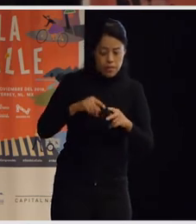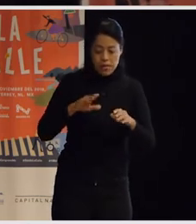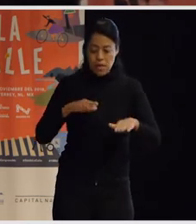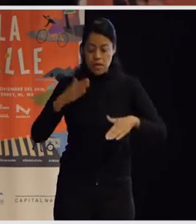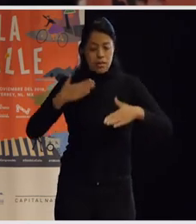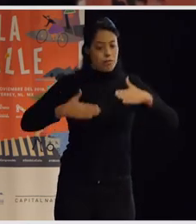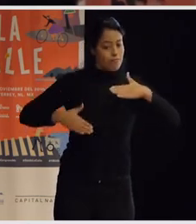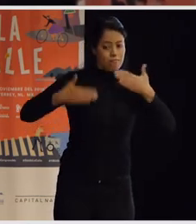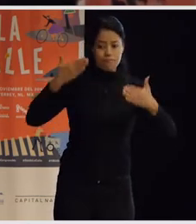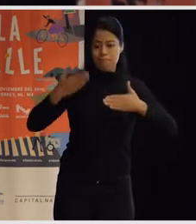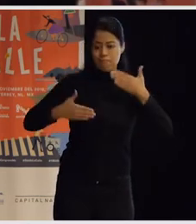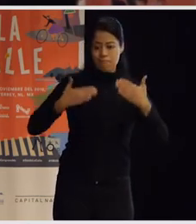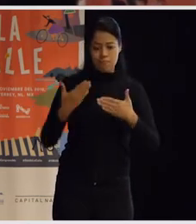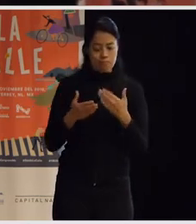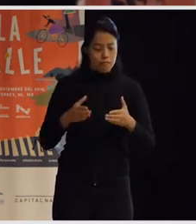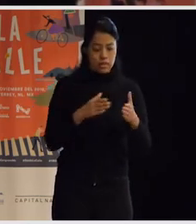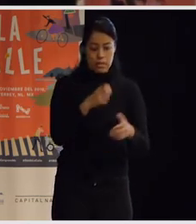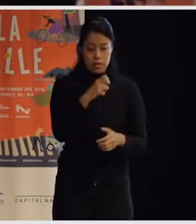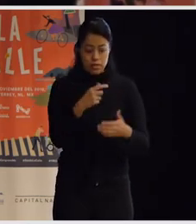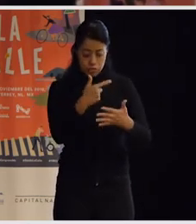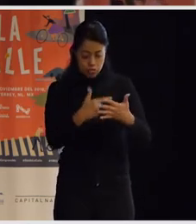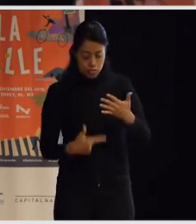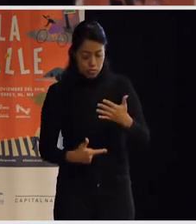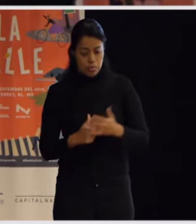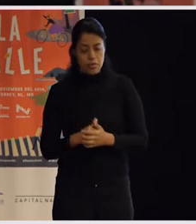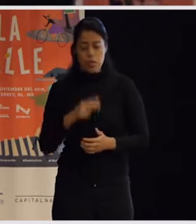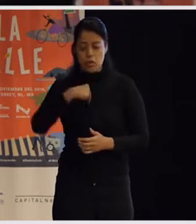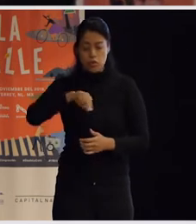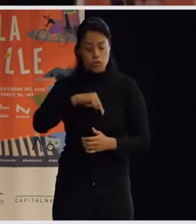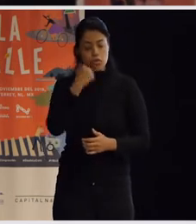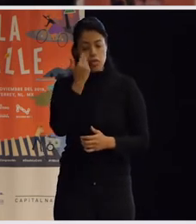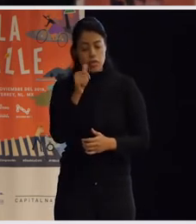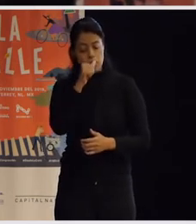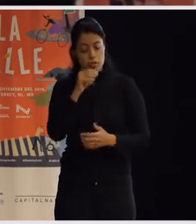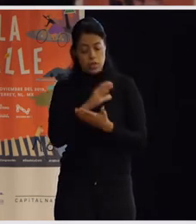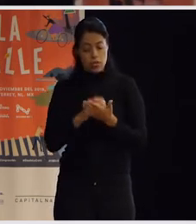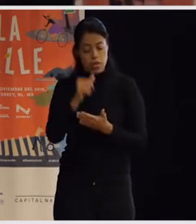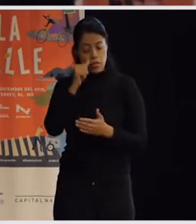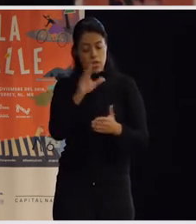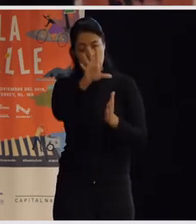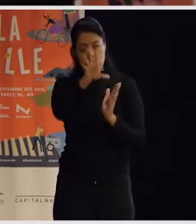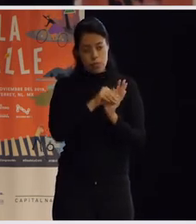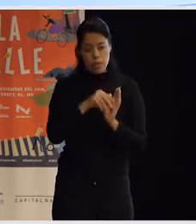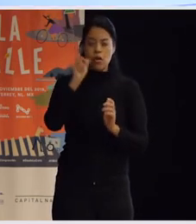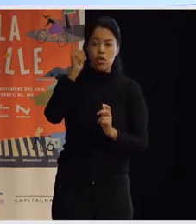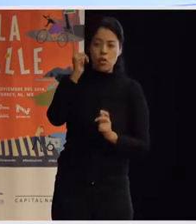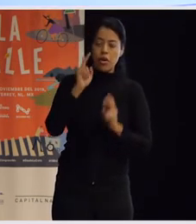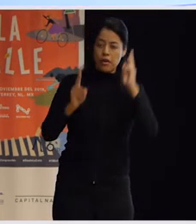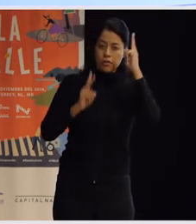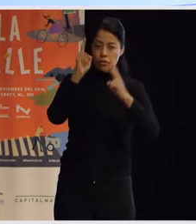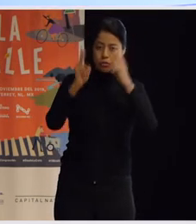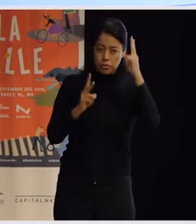o se es una estadística súper fuerte y es lo que pues estamos tratando de hacer en ciudad juárez espero algún día la visiten me contactan